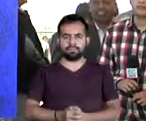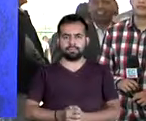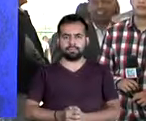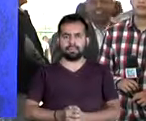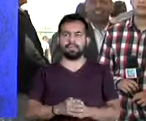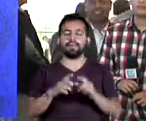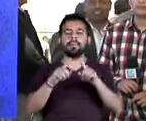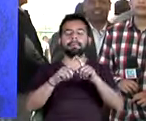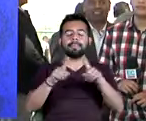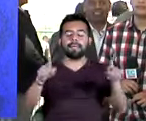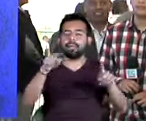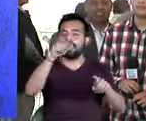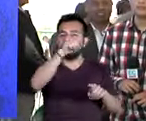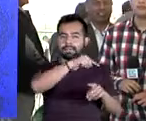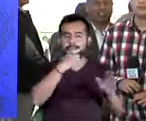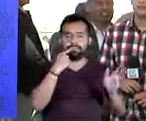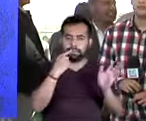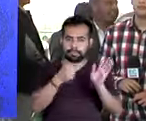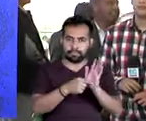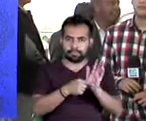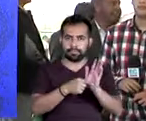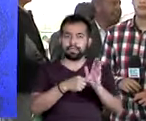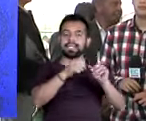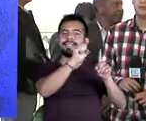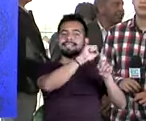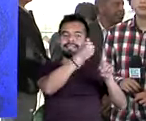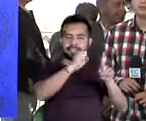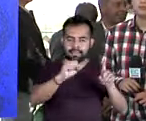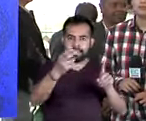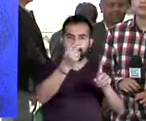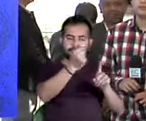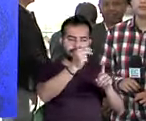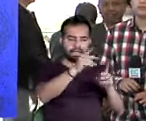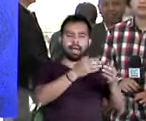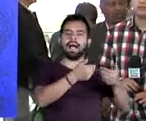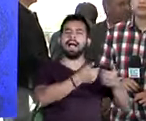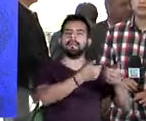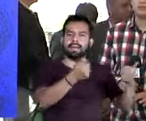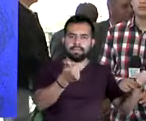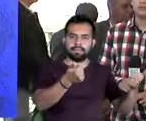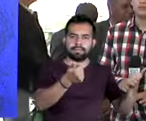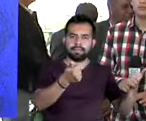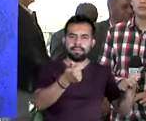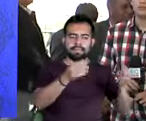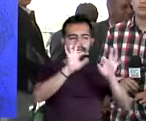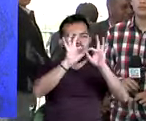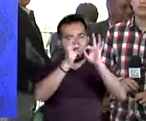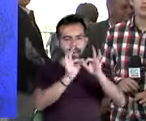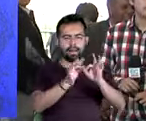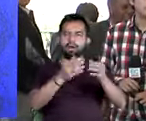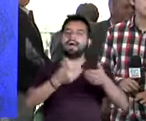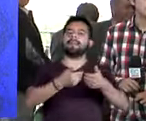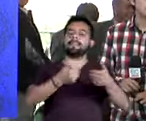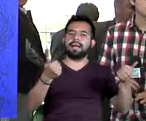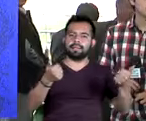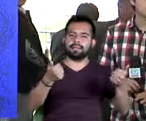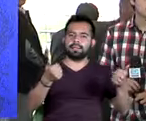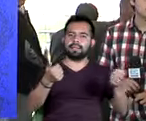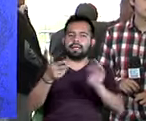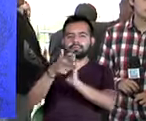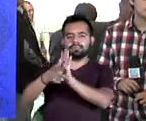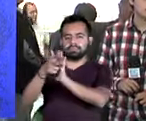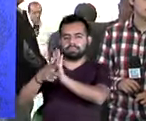en esta ecuación tenemos el sistema de recaudo aparte, el mantenimiento aparte, ¿sí?, y los trenes